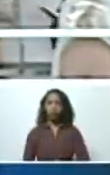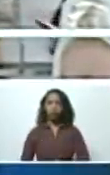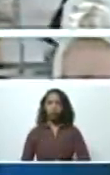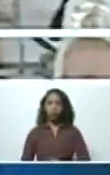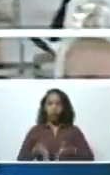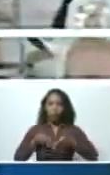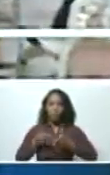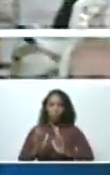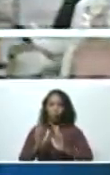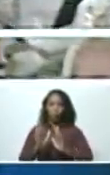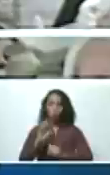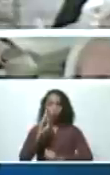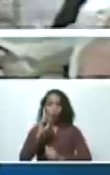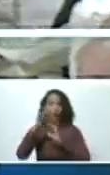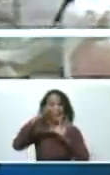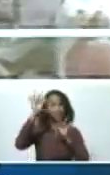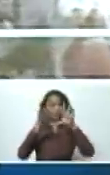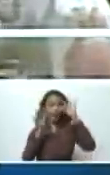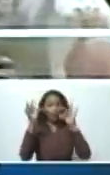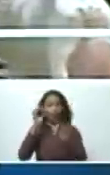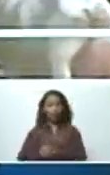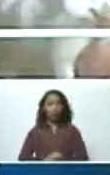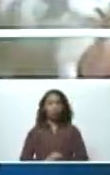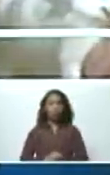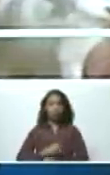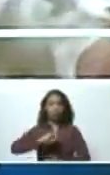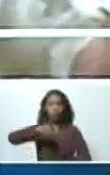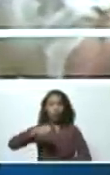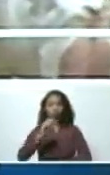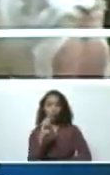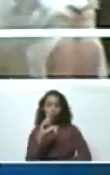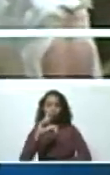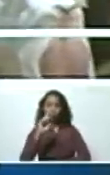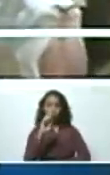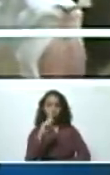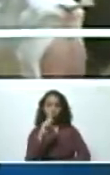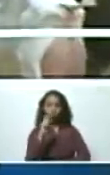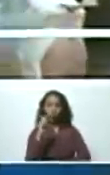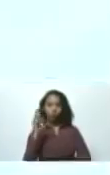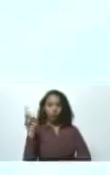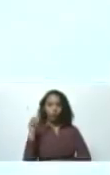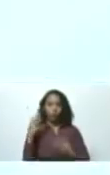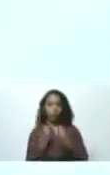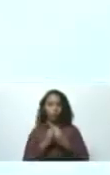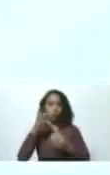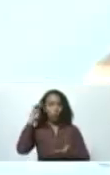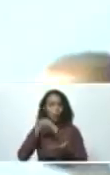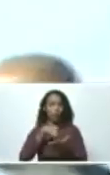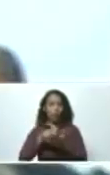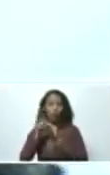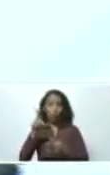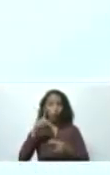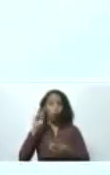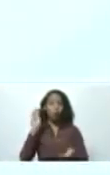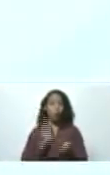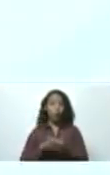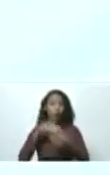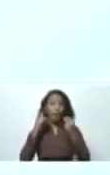Nace una estrella, Juliet, con los cabresteros de Miranda. Ponte las pilas,